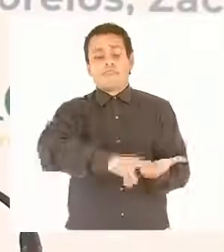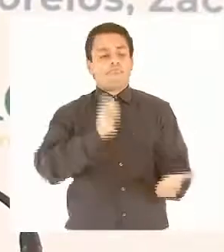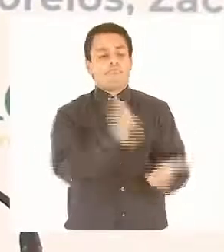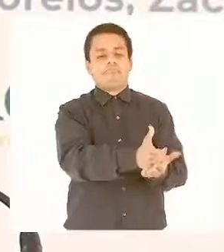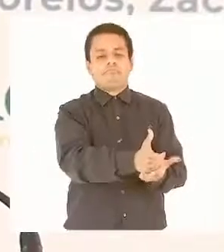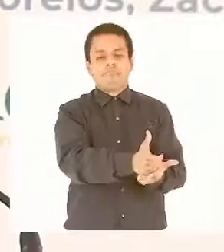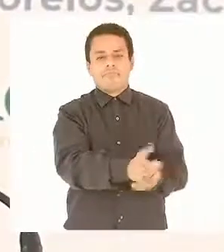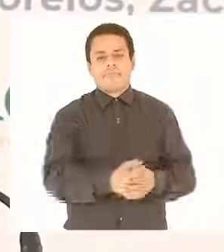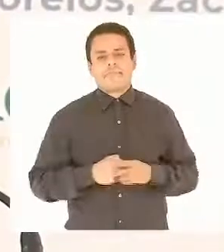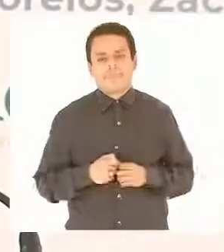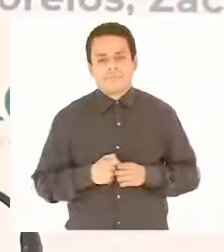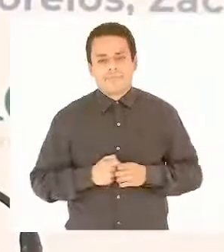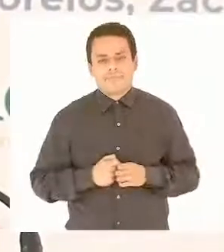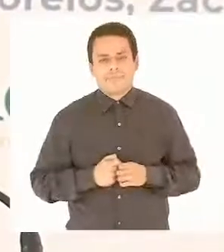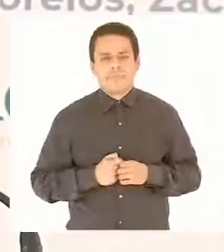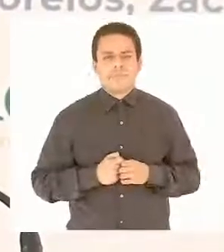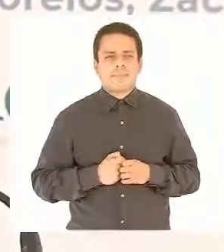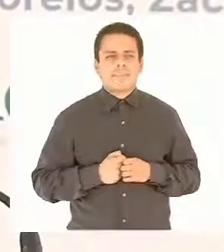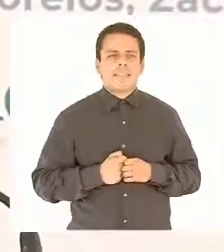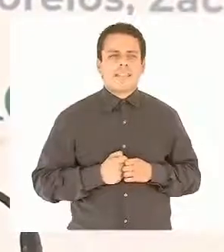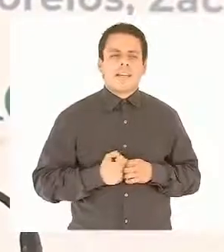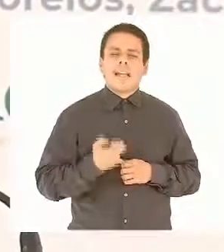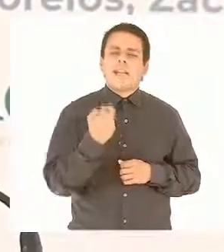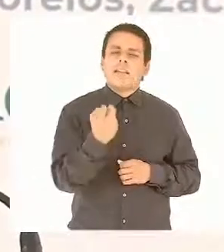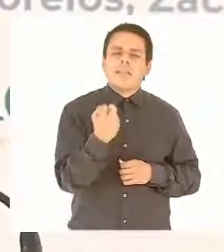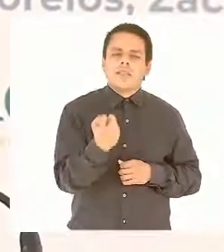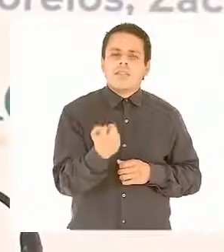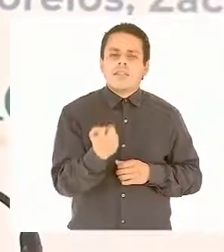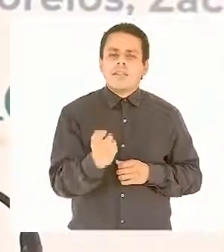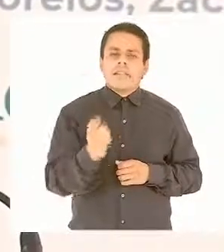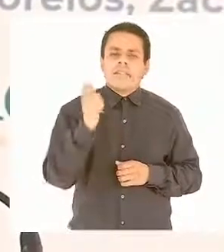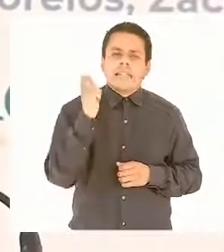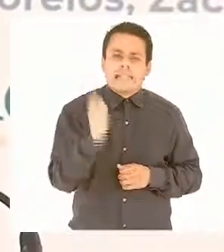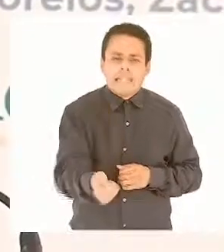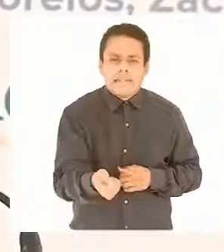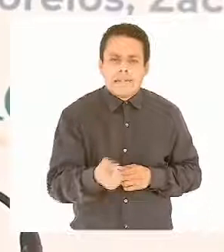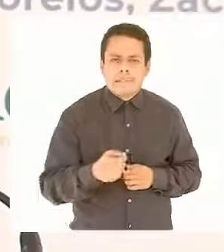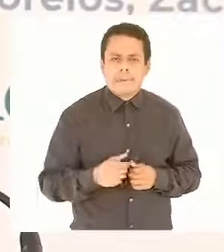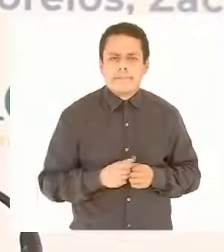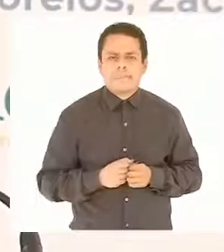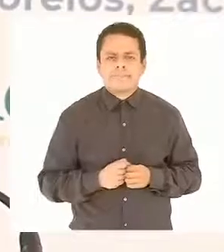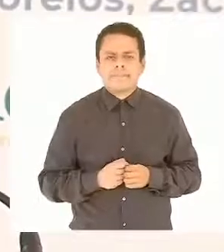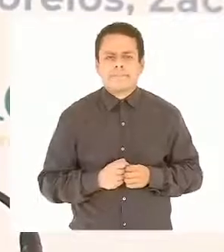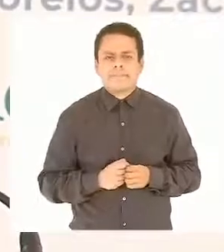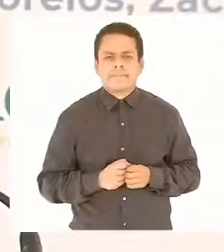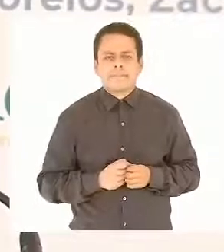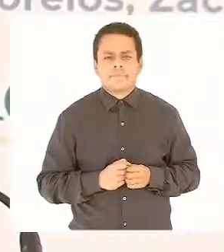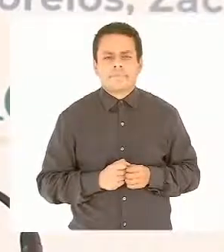Entonces, esto es lo que